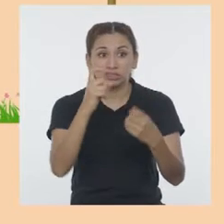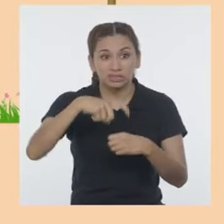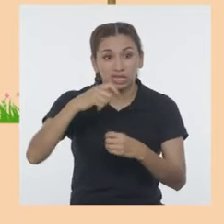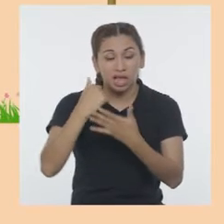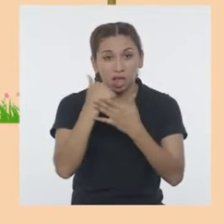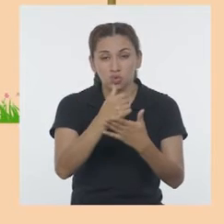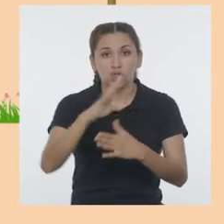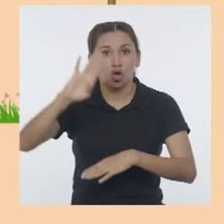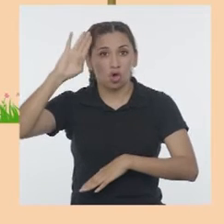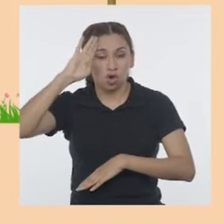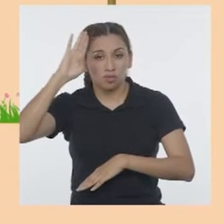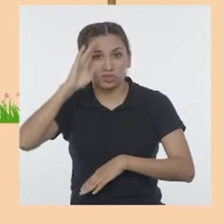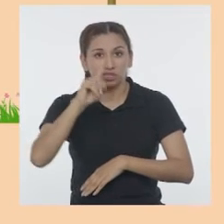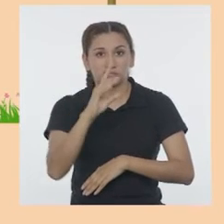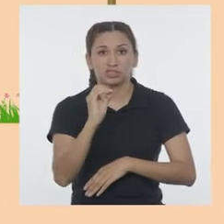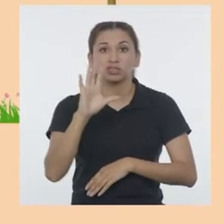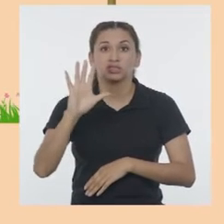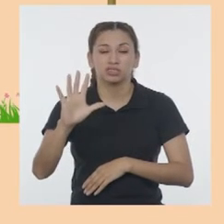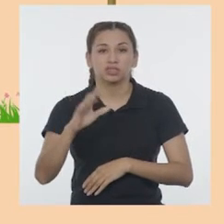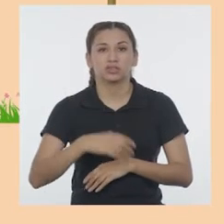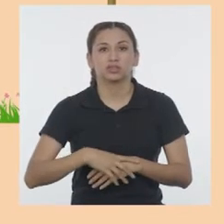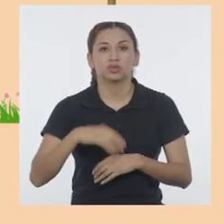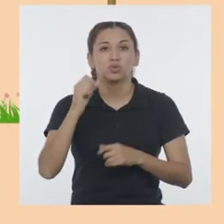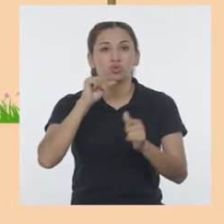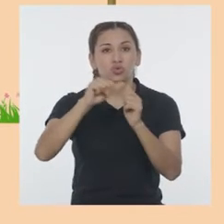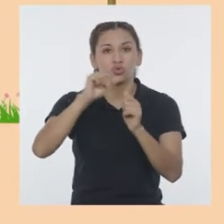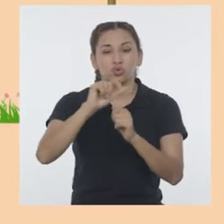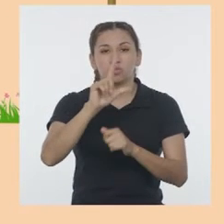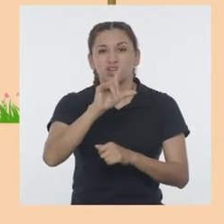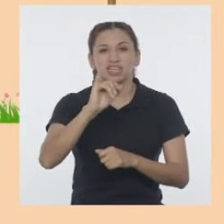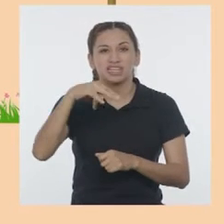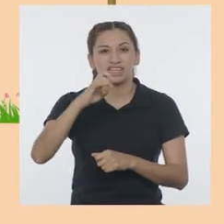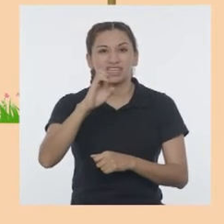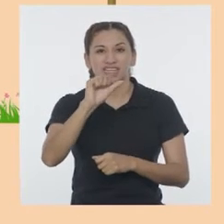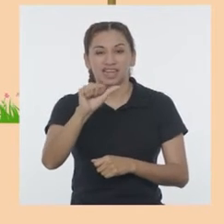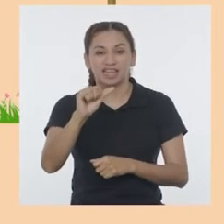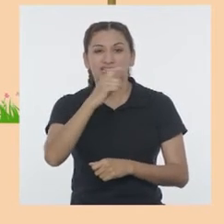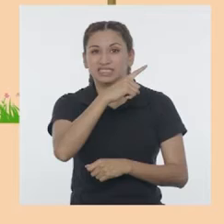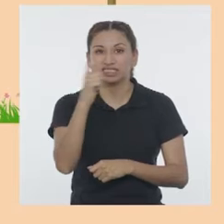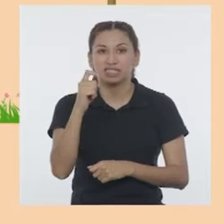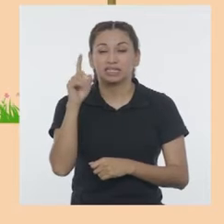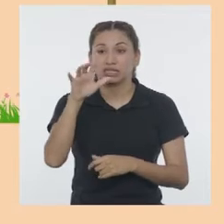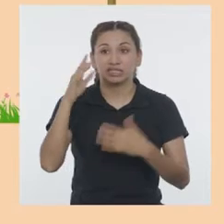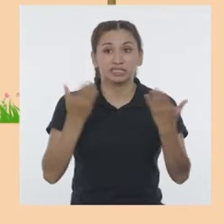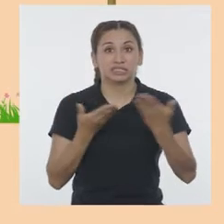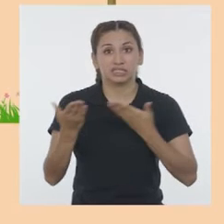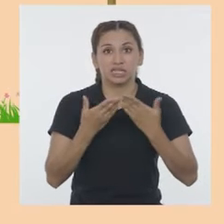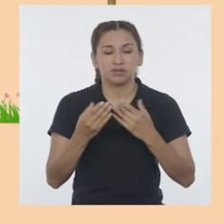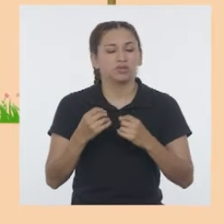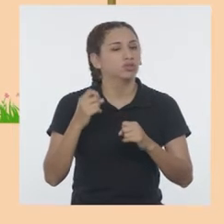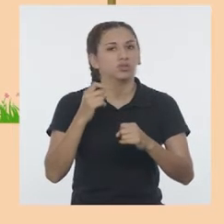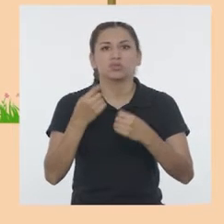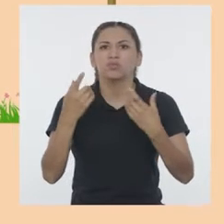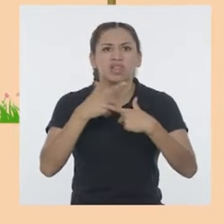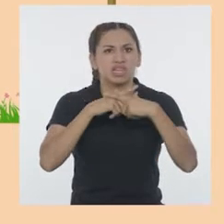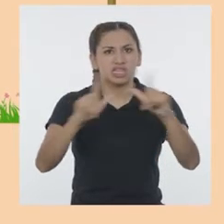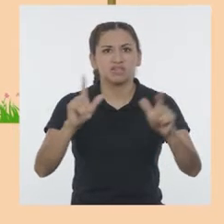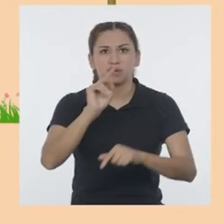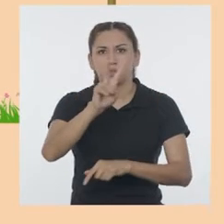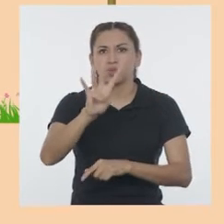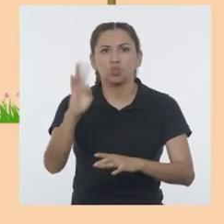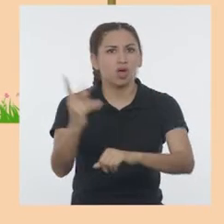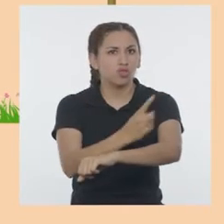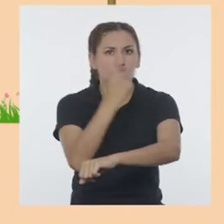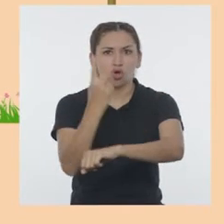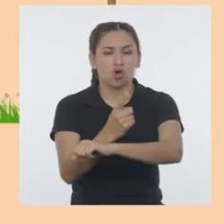violencia, comisaría, 105 y línea 100, recordándoles que los servicios funcionan las